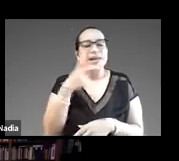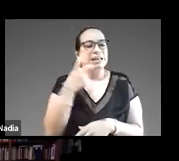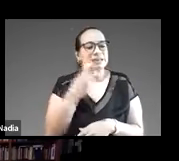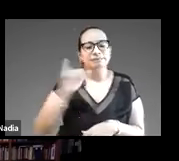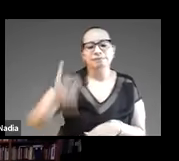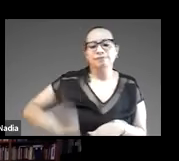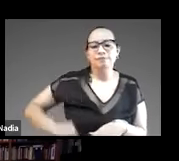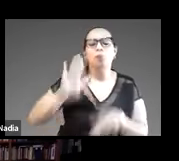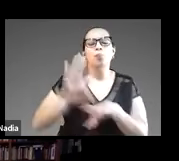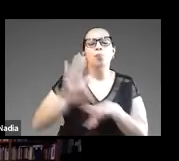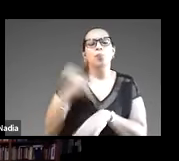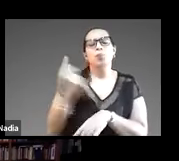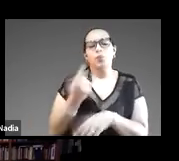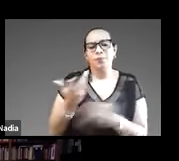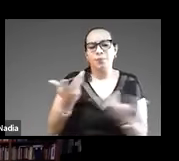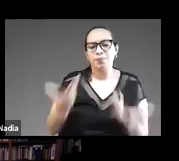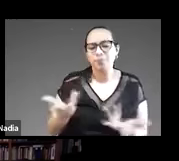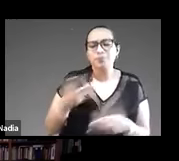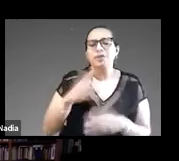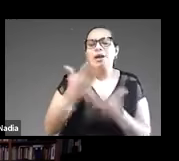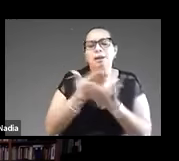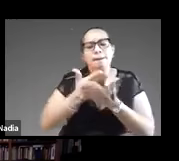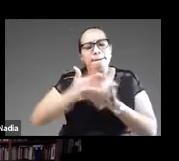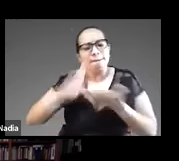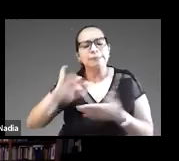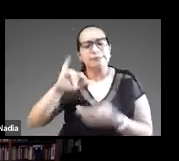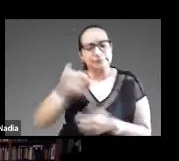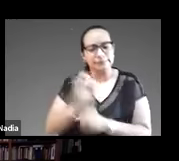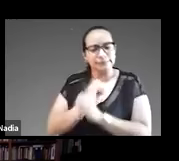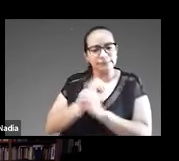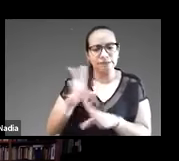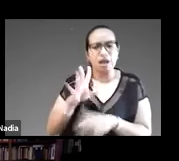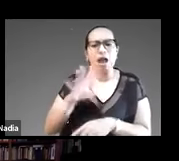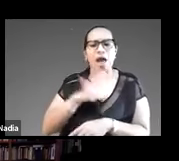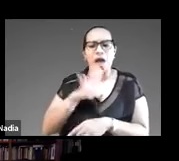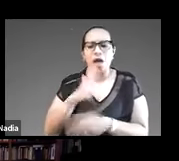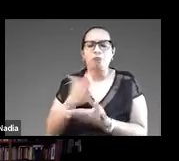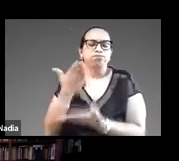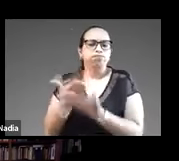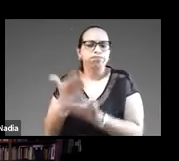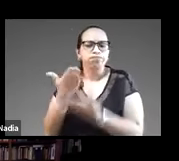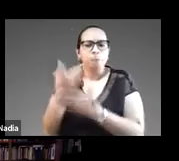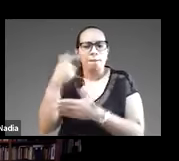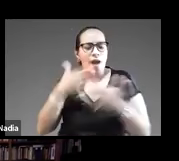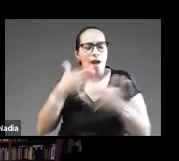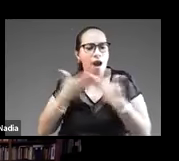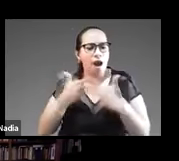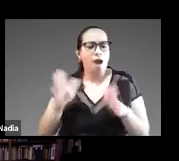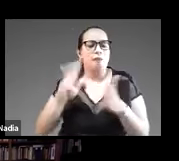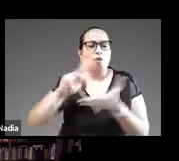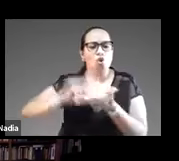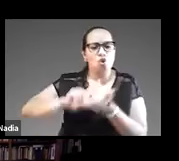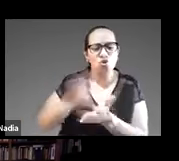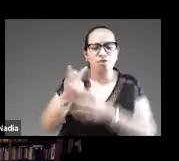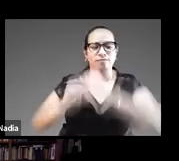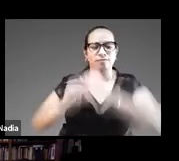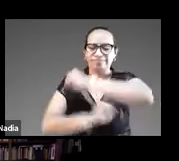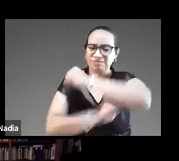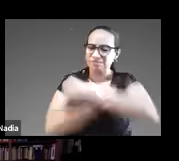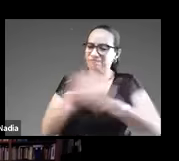interesante porque además de que sí hay peticiones de que se reabran los pilares, hay peticiones de